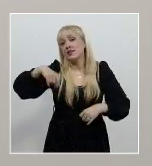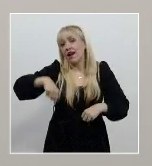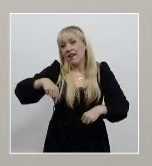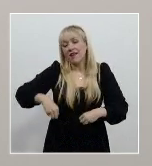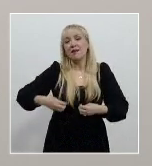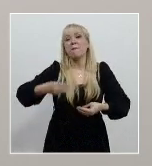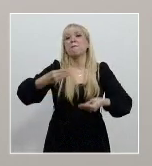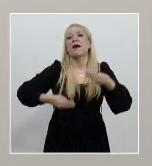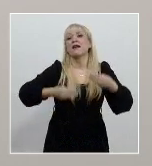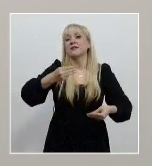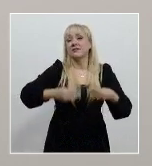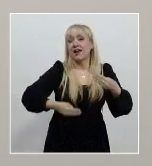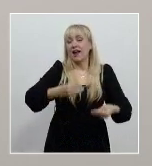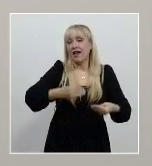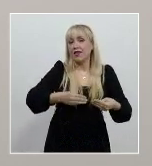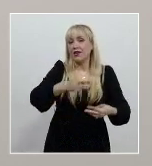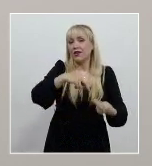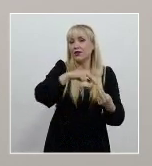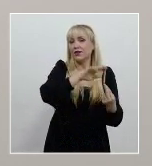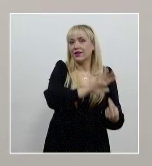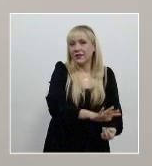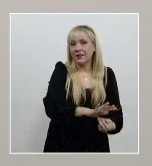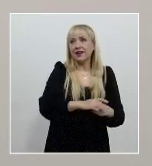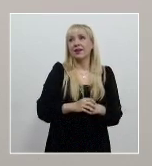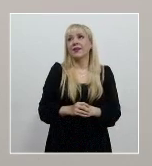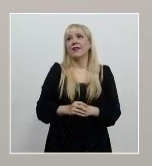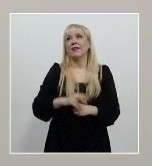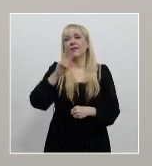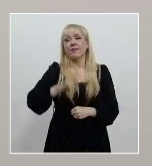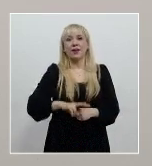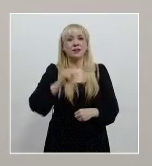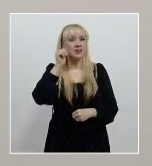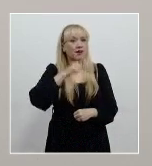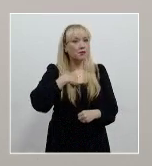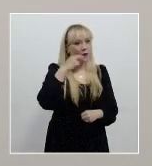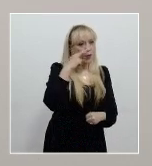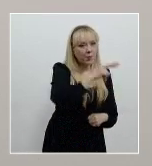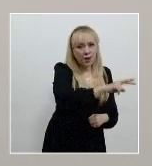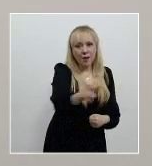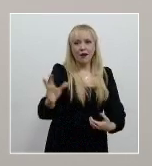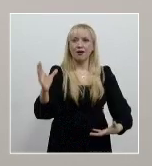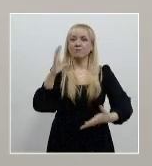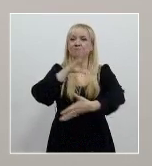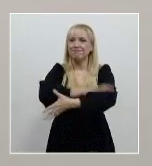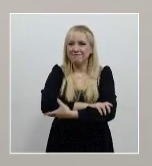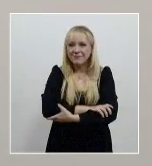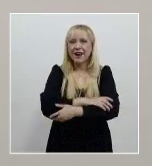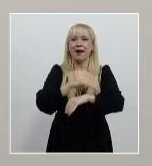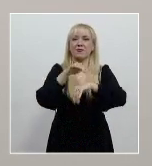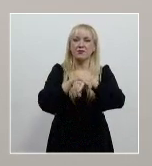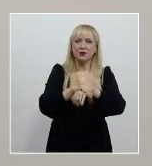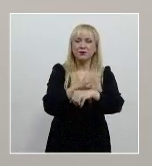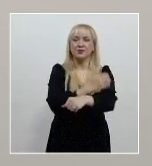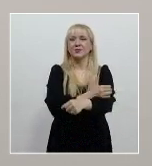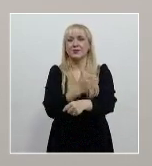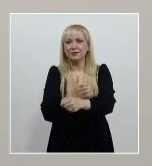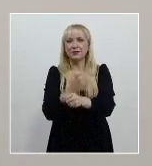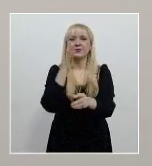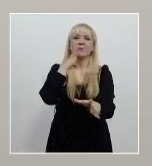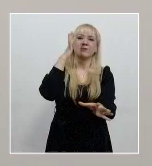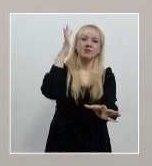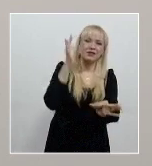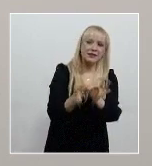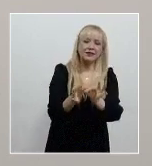de circuito, y advertir que el espíritu de solidaridad, de camaradería, de compromiso, los